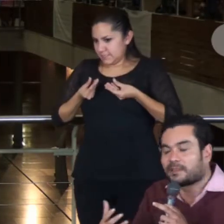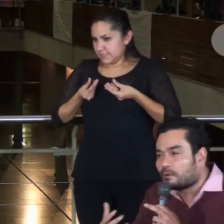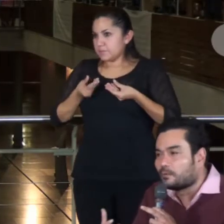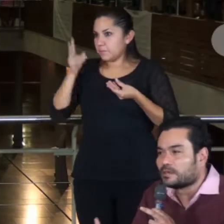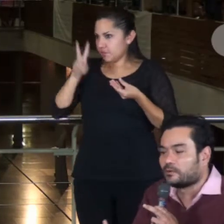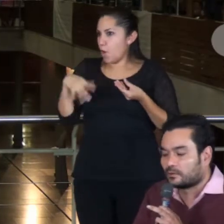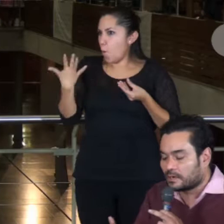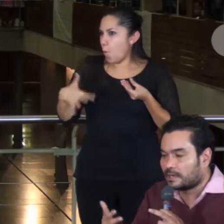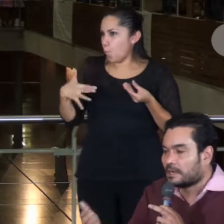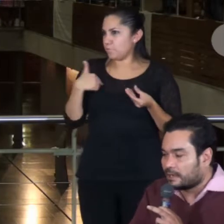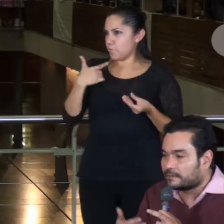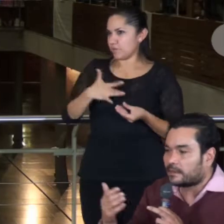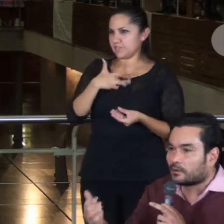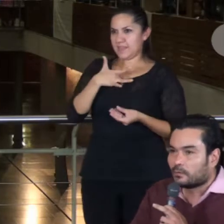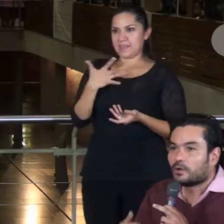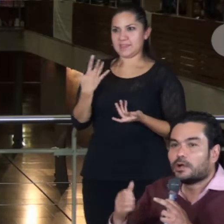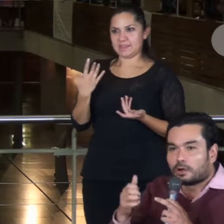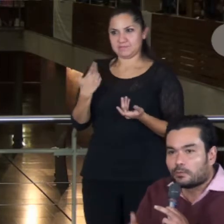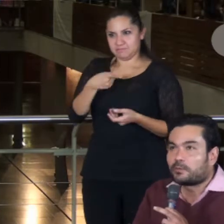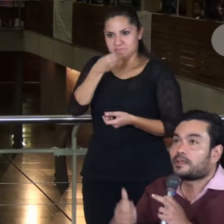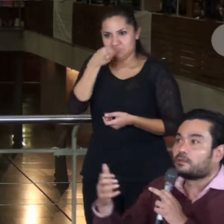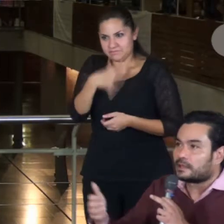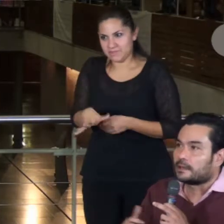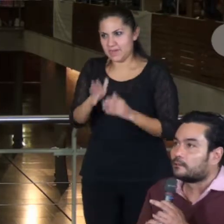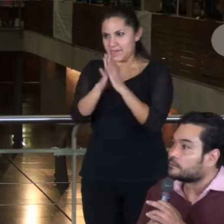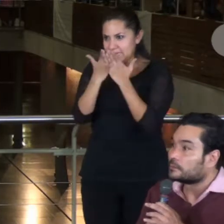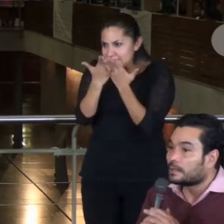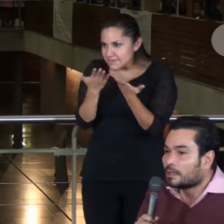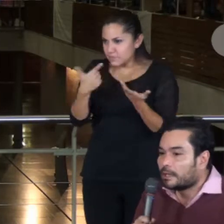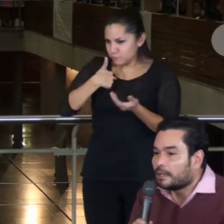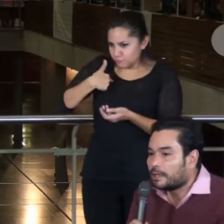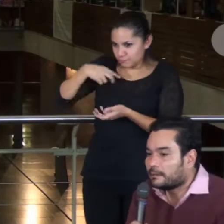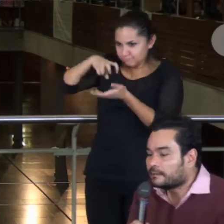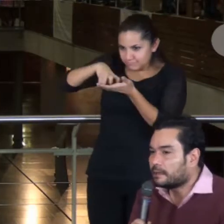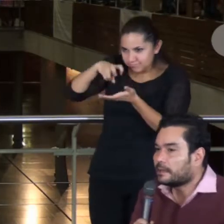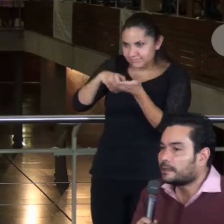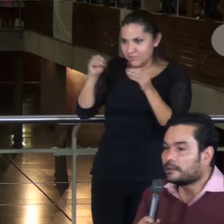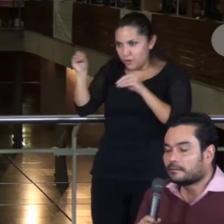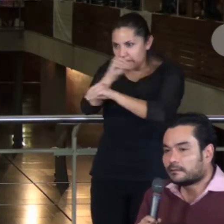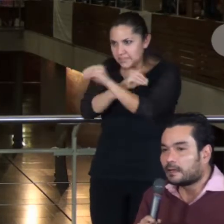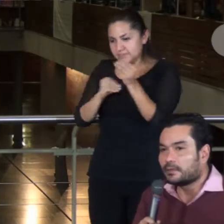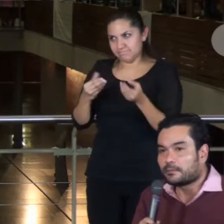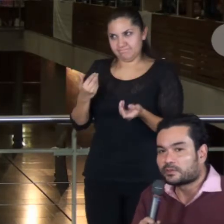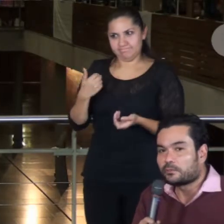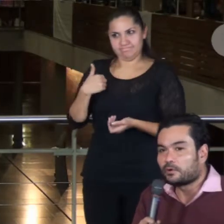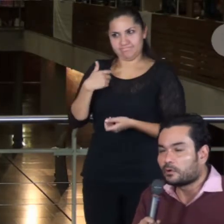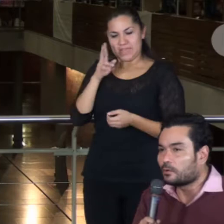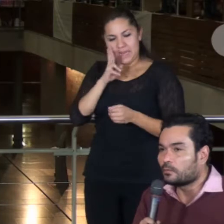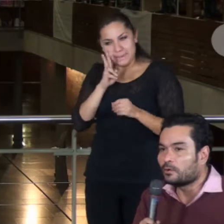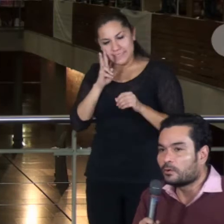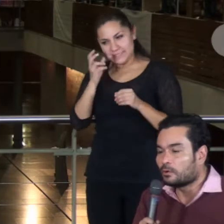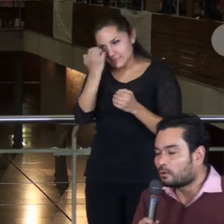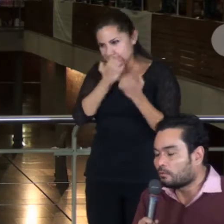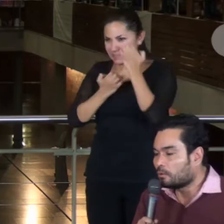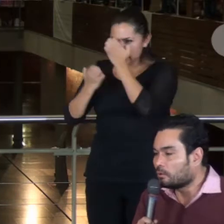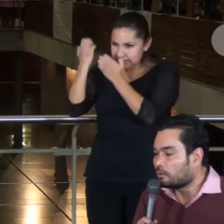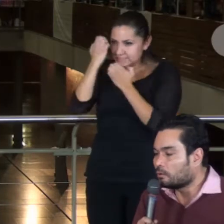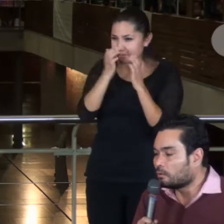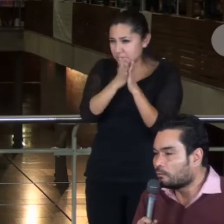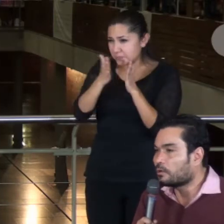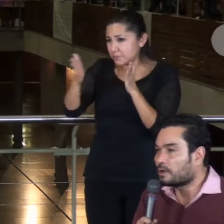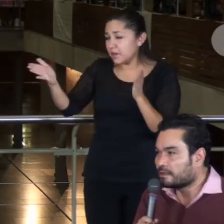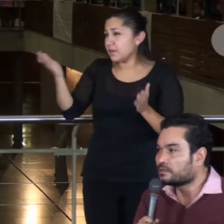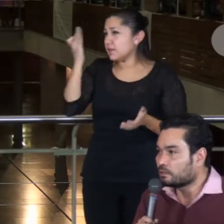realmente con mucha fortuna estarlo como como viendo y tal éste terminamos como como como